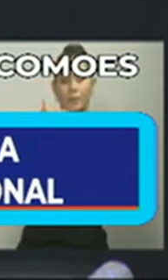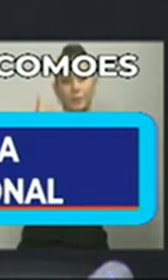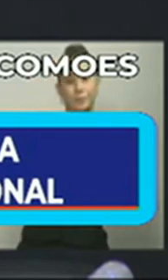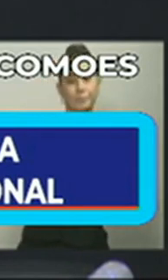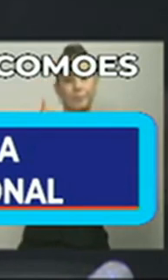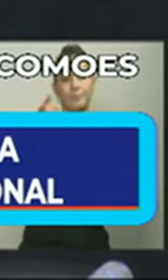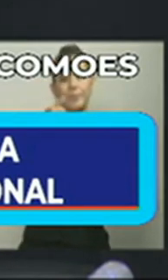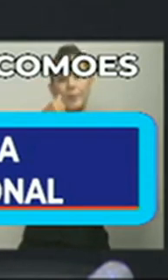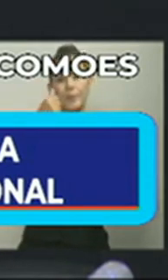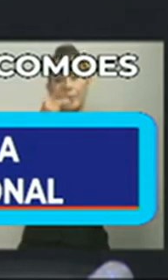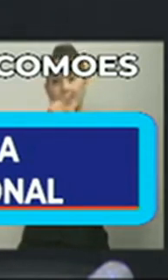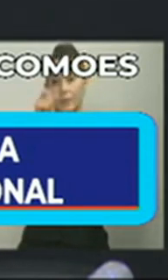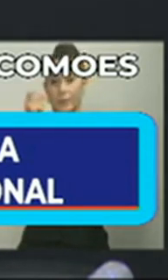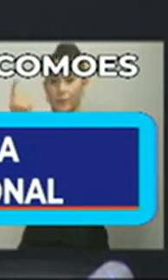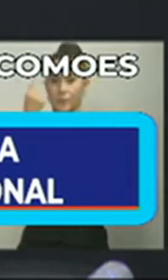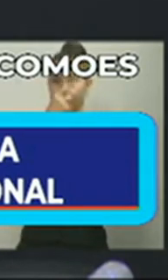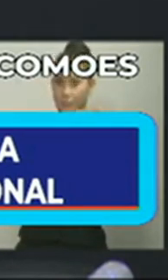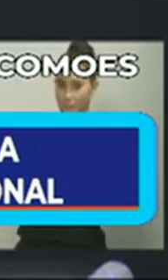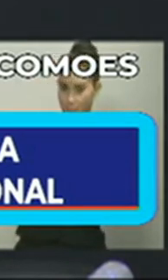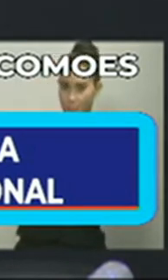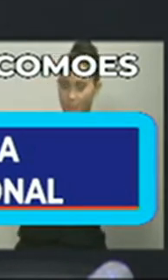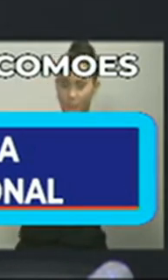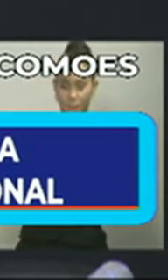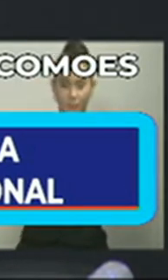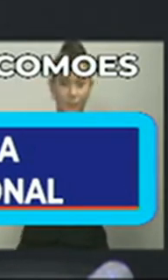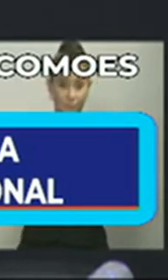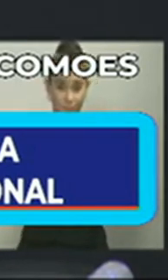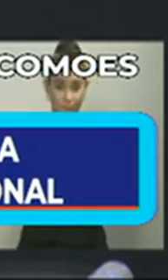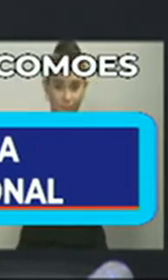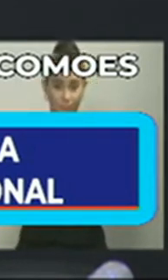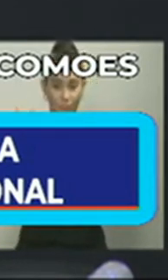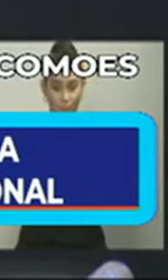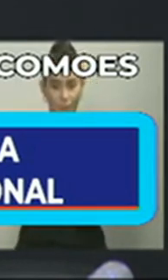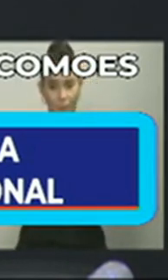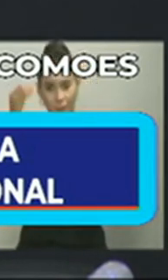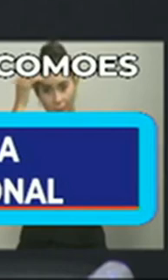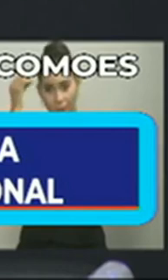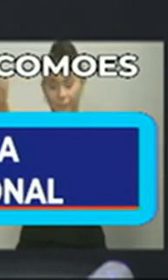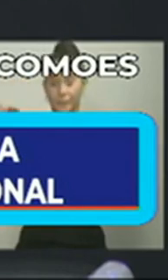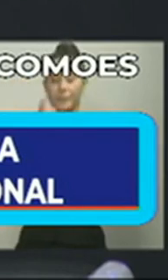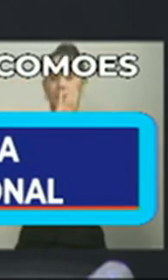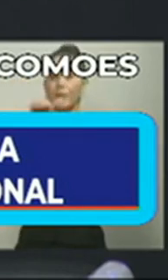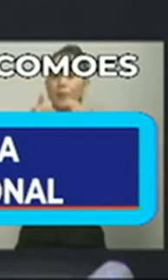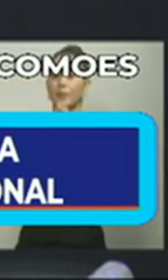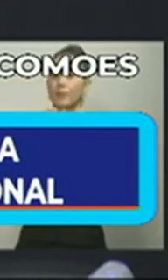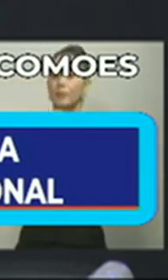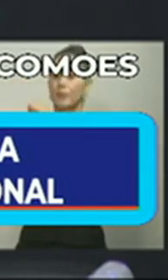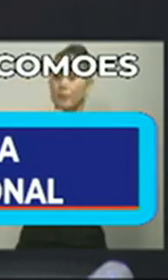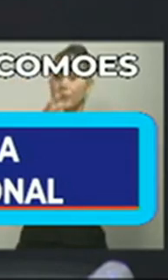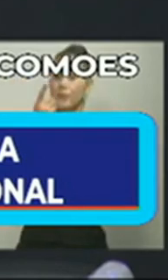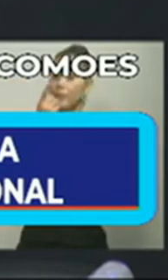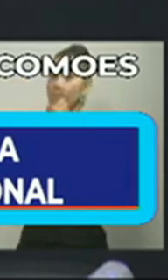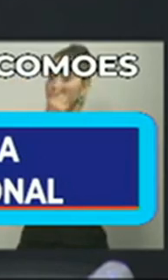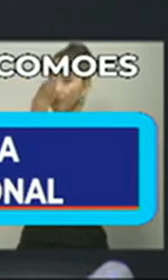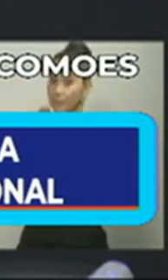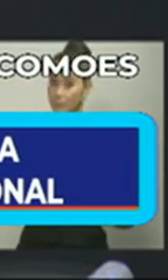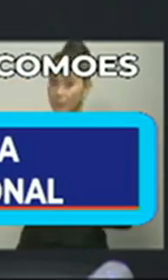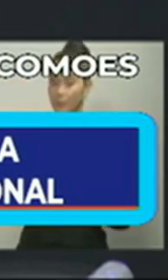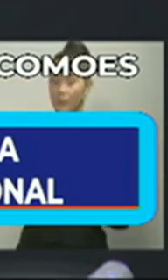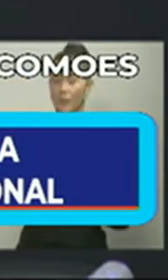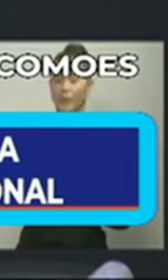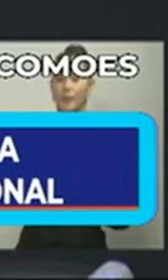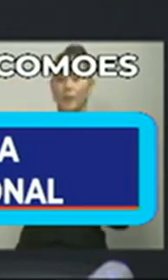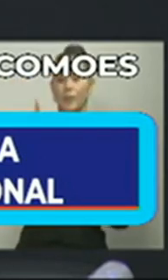desde entonces, creemos que es oportuno informarle a la sociedad dominicana por los primeros